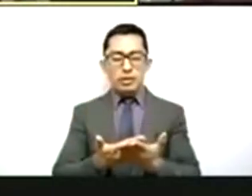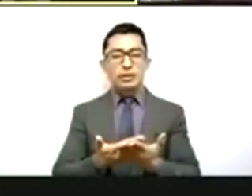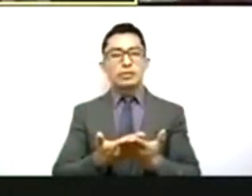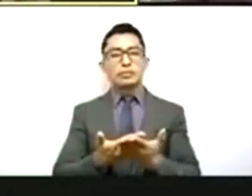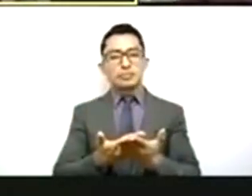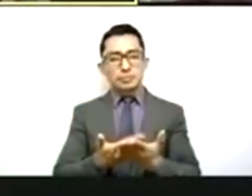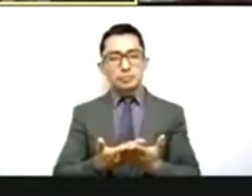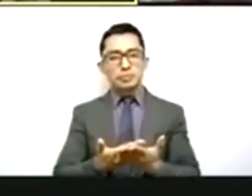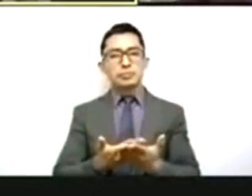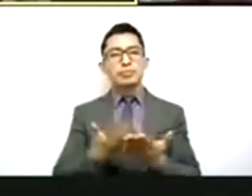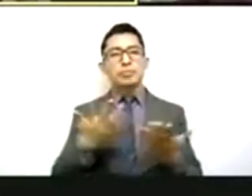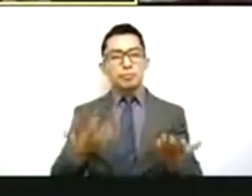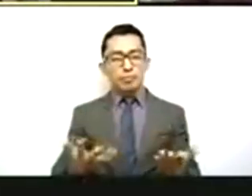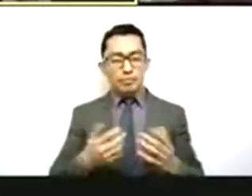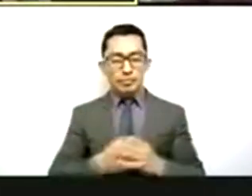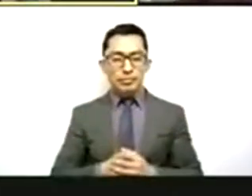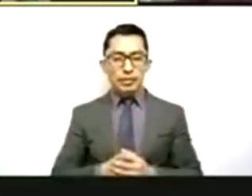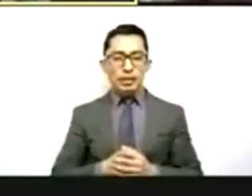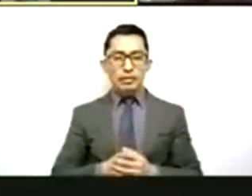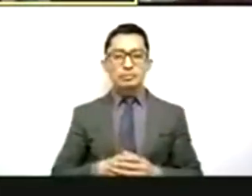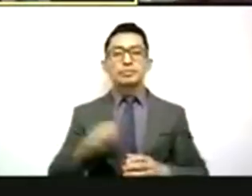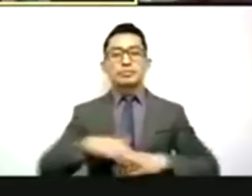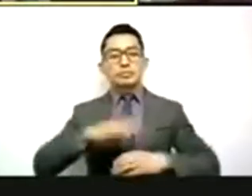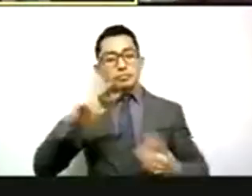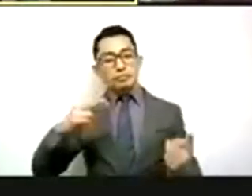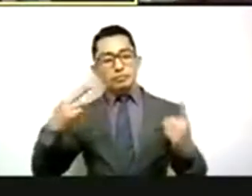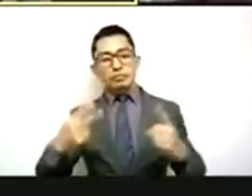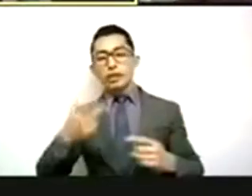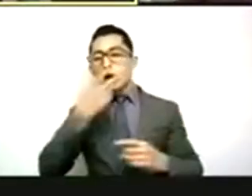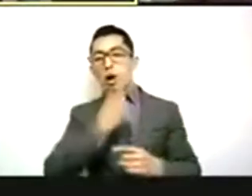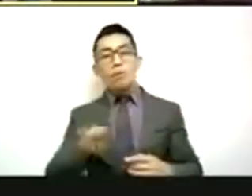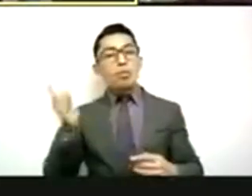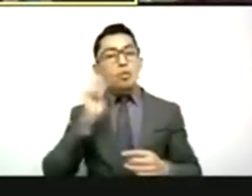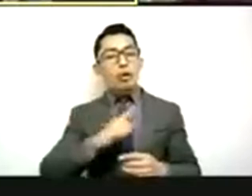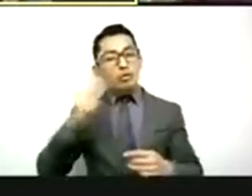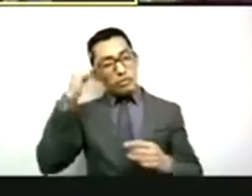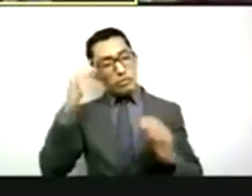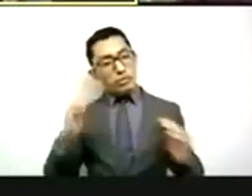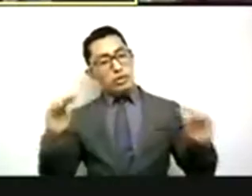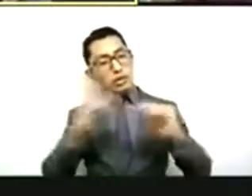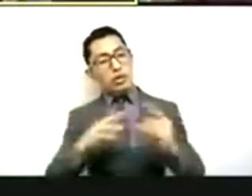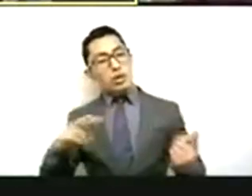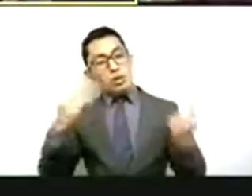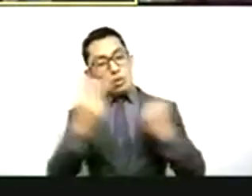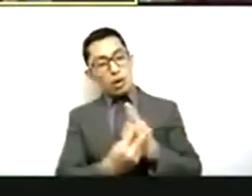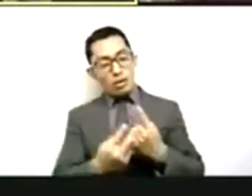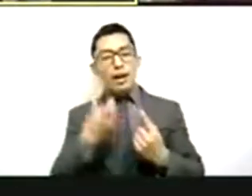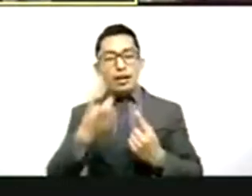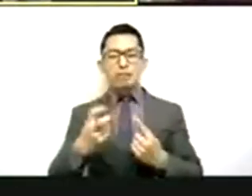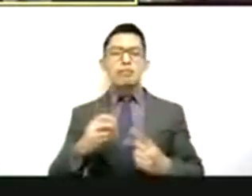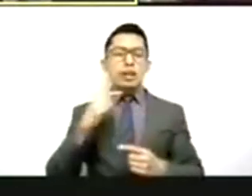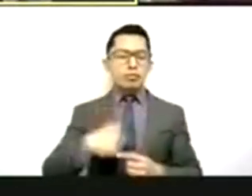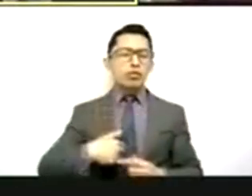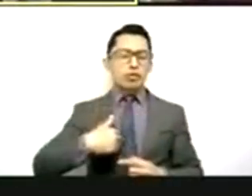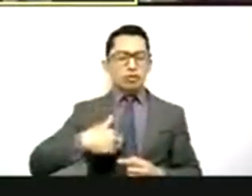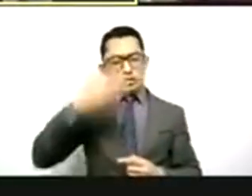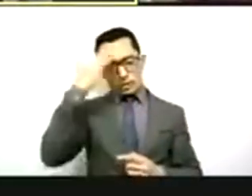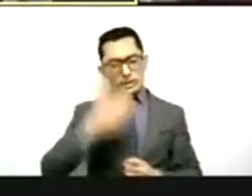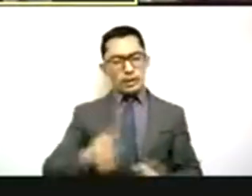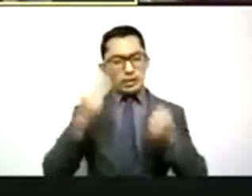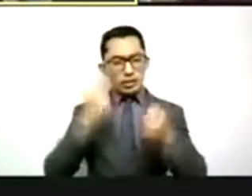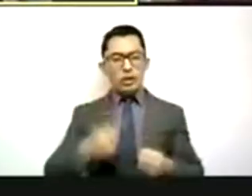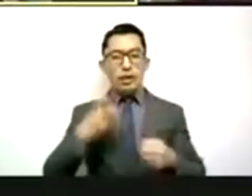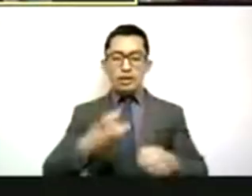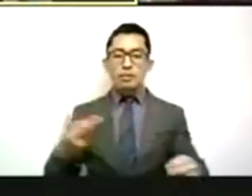con perspectiva de género y desde luego convencido de que este tipo de situaciones desde